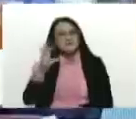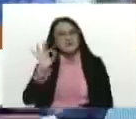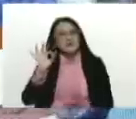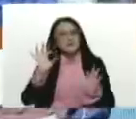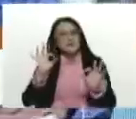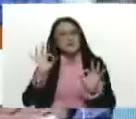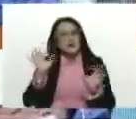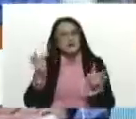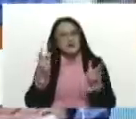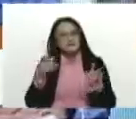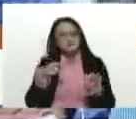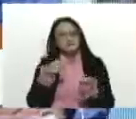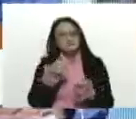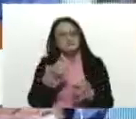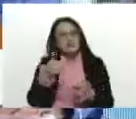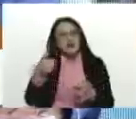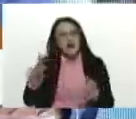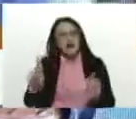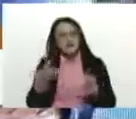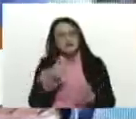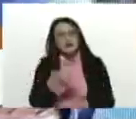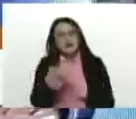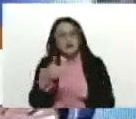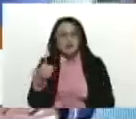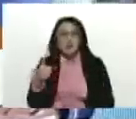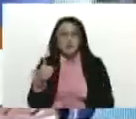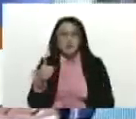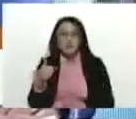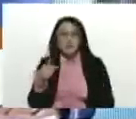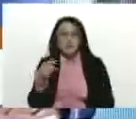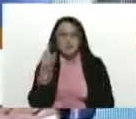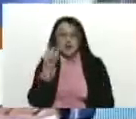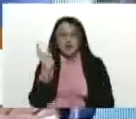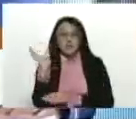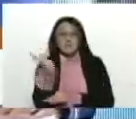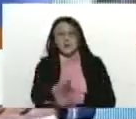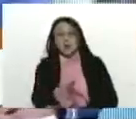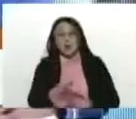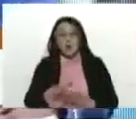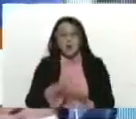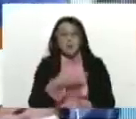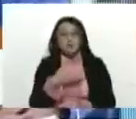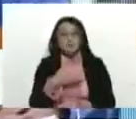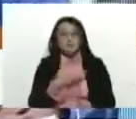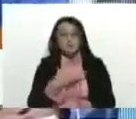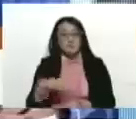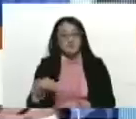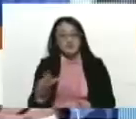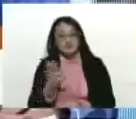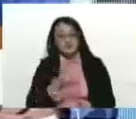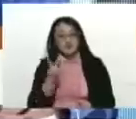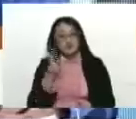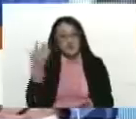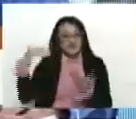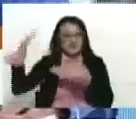las ganancias para cada uno Bueno me dirán Garita lo tumbaron lo derrocaron